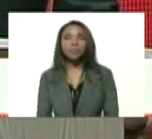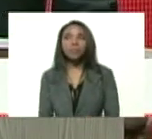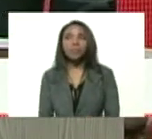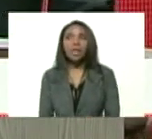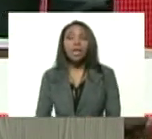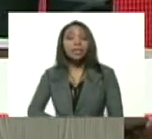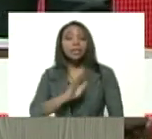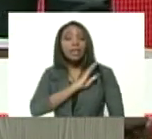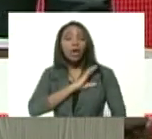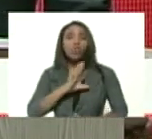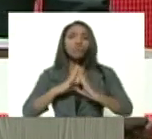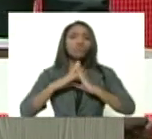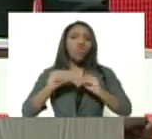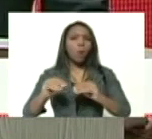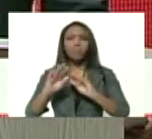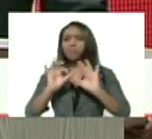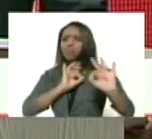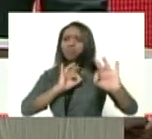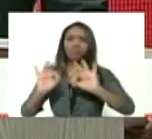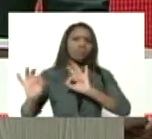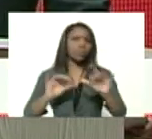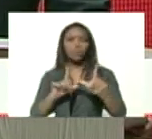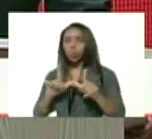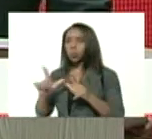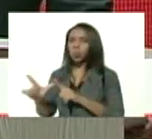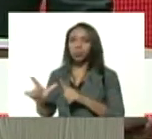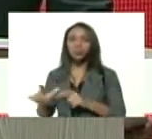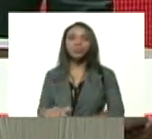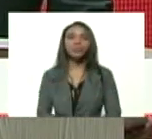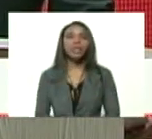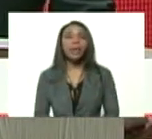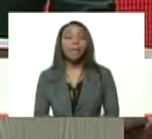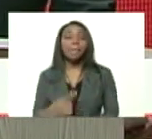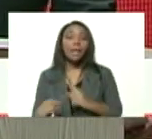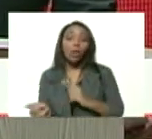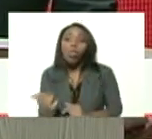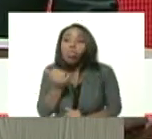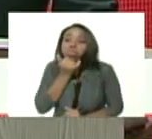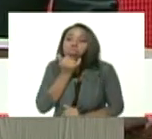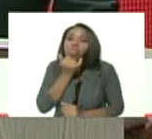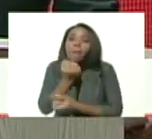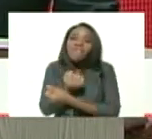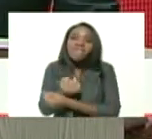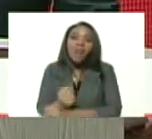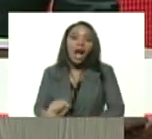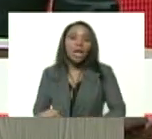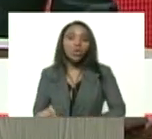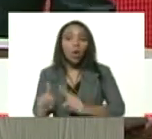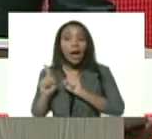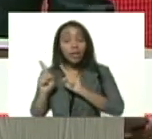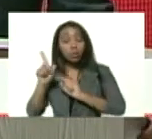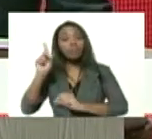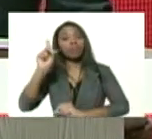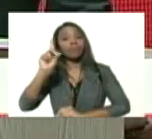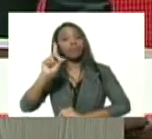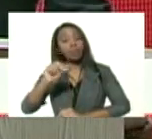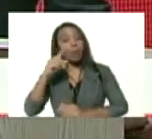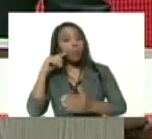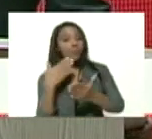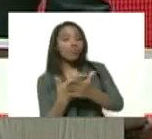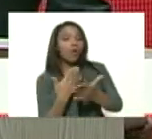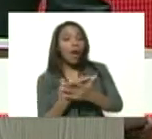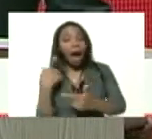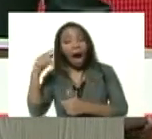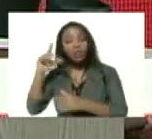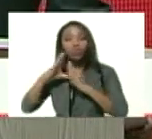Tenían todo preparado y les falló. Eso es la demostración también, la prueba de